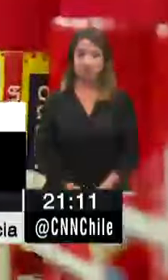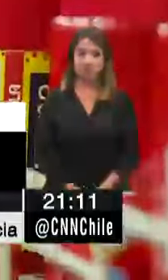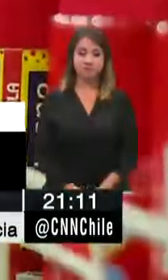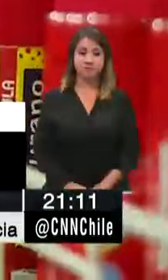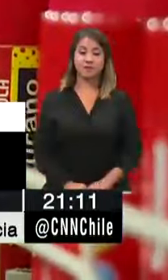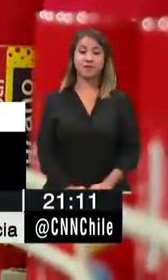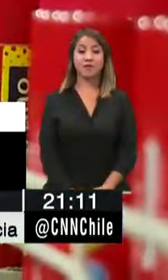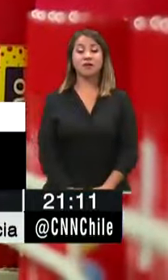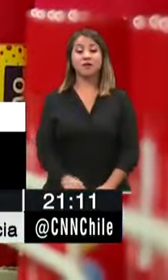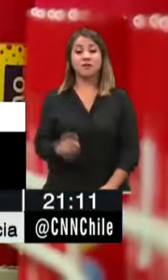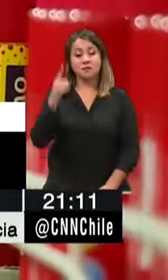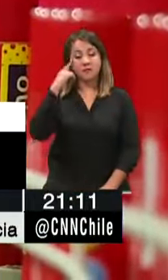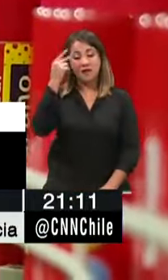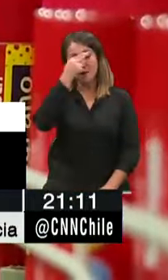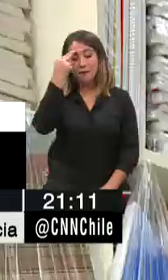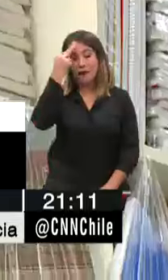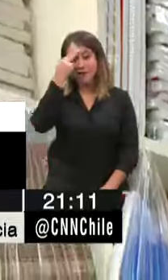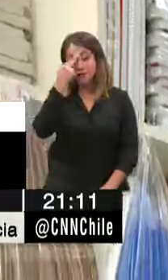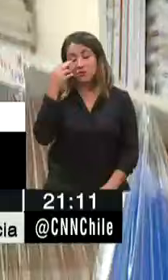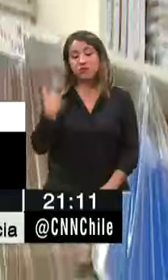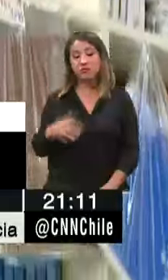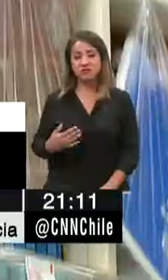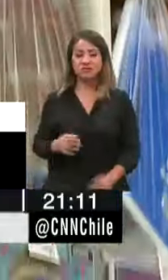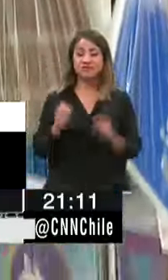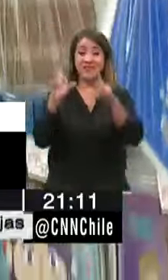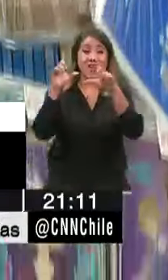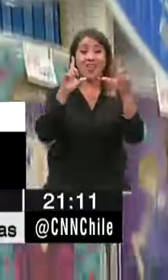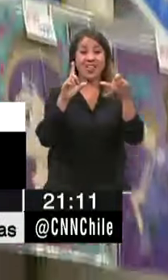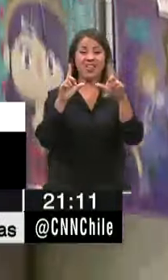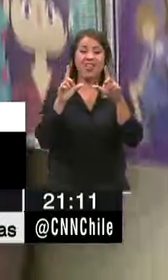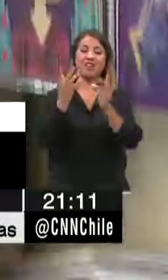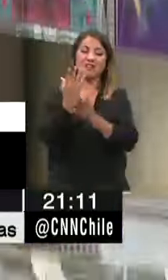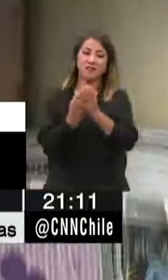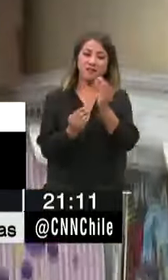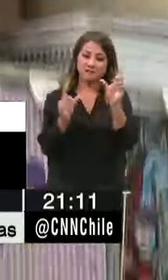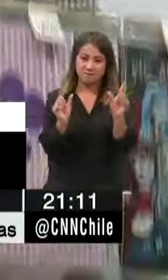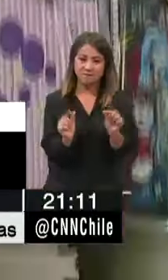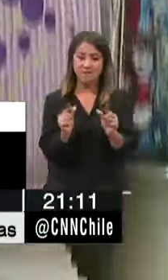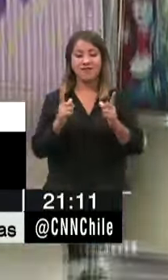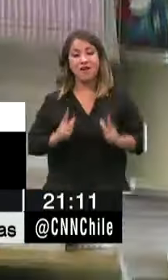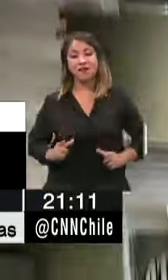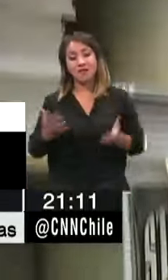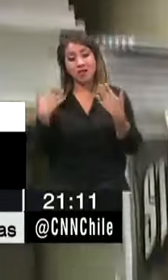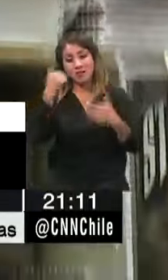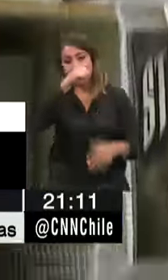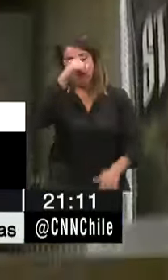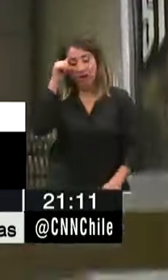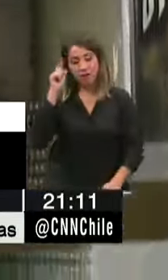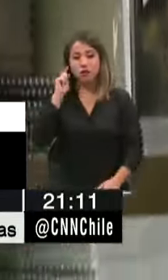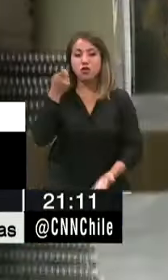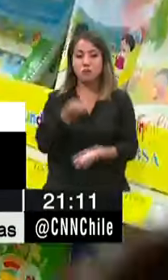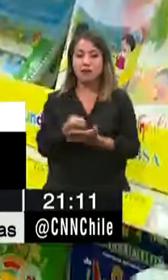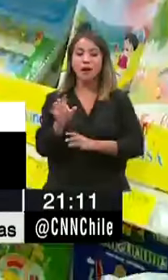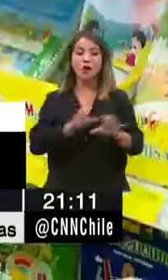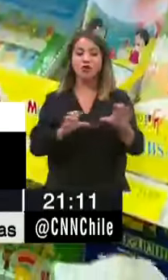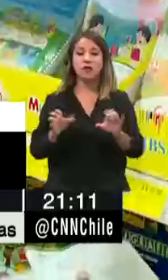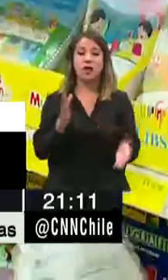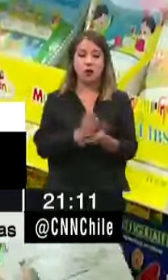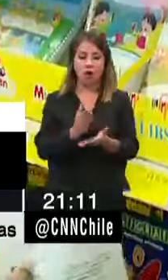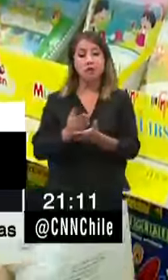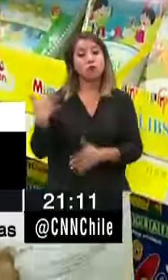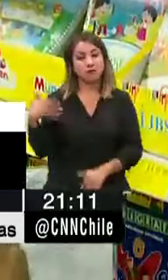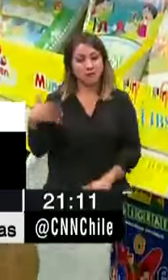Si bien uno los asocia a marzo, más de alguna vez le quitan protagonismo a las vacaciones de verano, los siempre necesarios útiles escolares que cobran